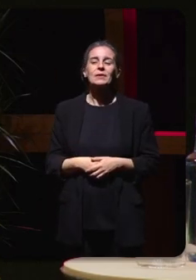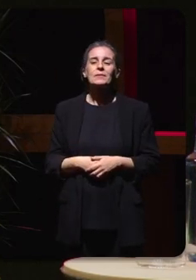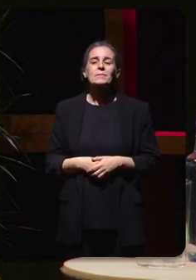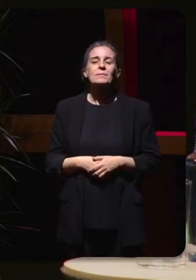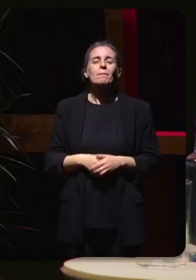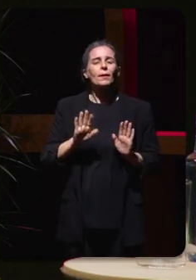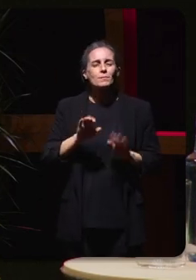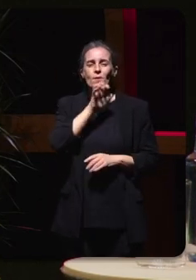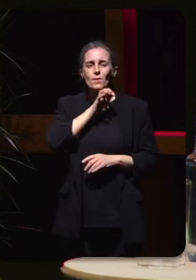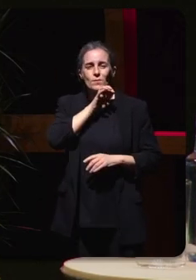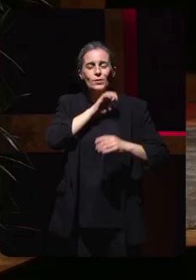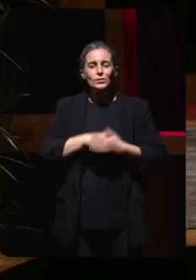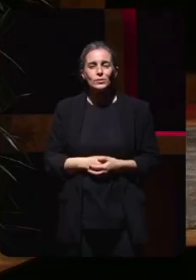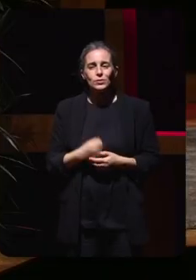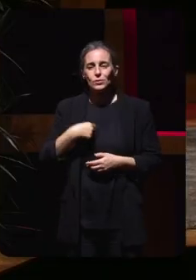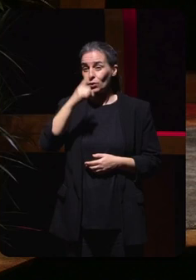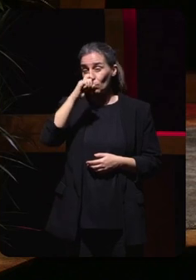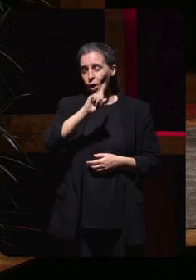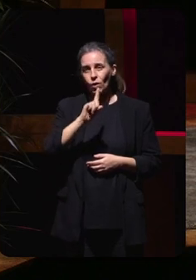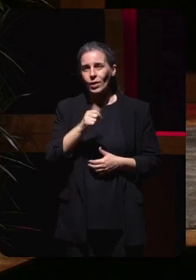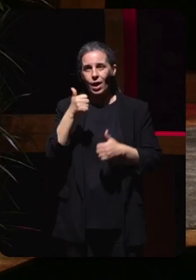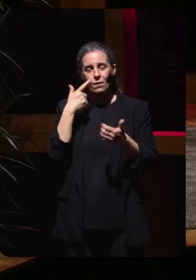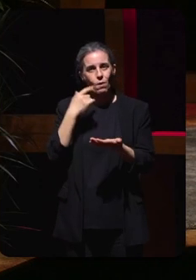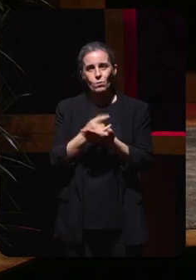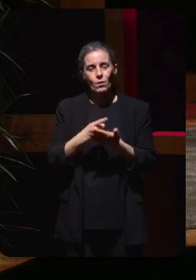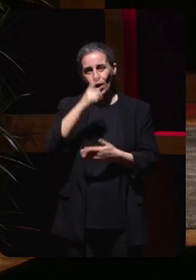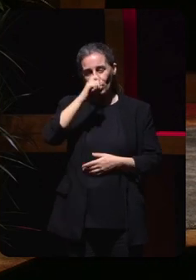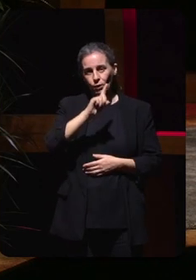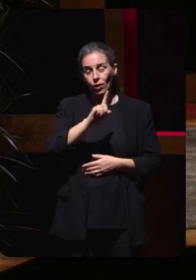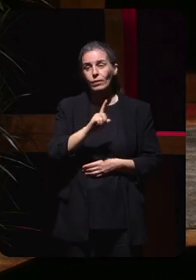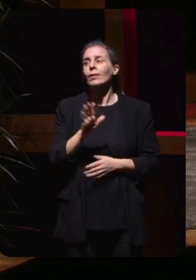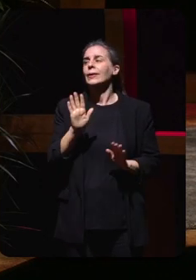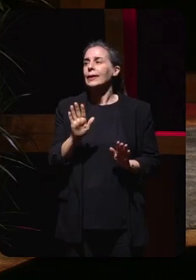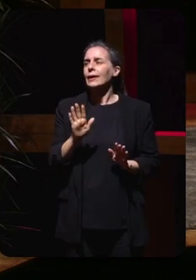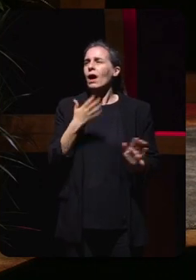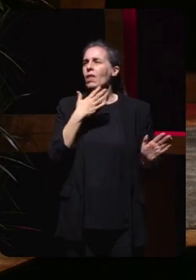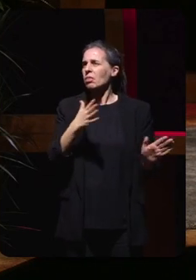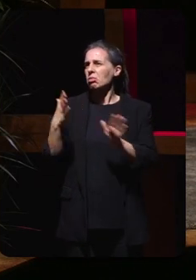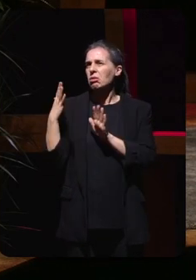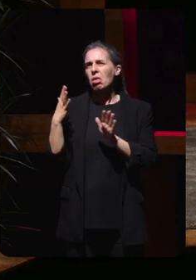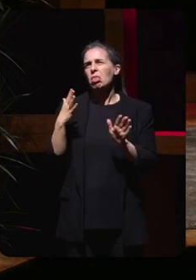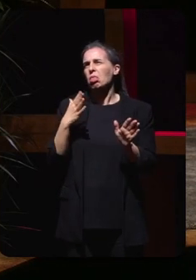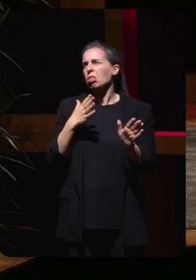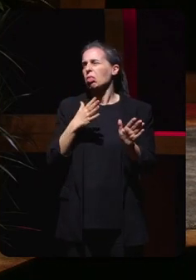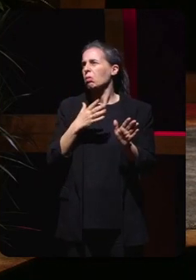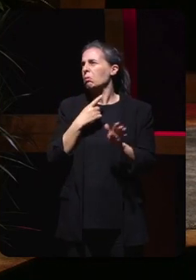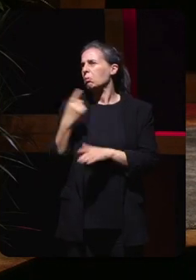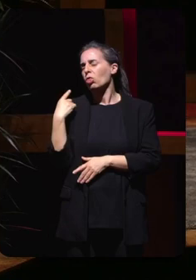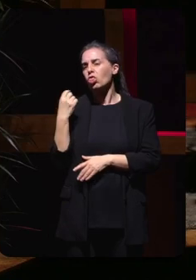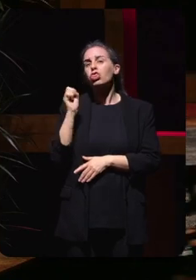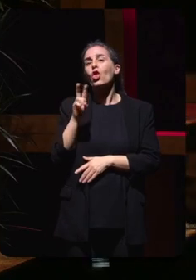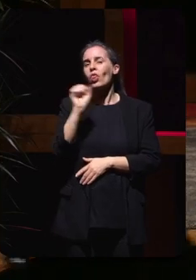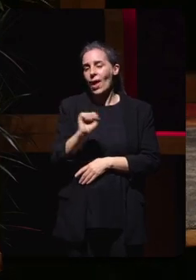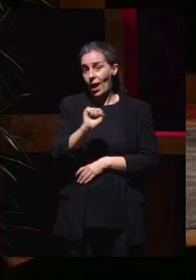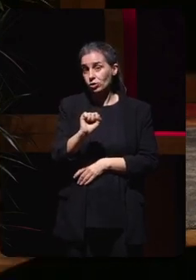muy curioso eso, ¿no? Yo no recordaba haberlo hecho esto. Y hace 10 años, bueno, 10 o 12 años, cuando se hizo el